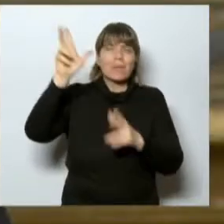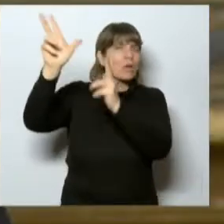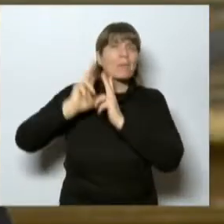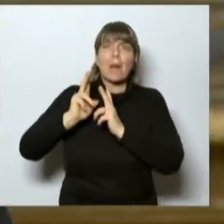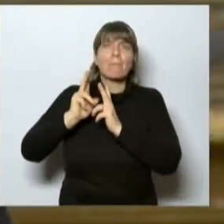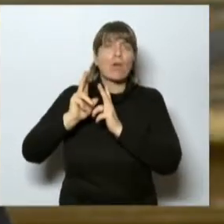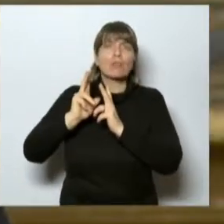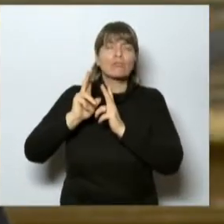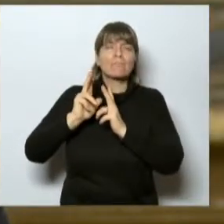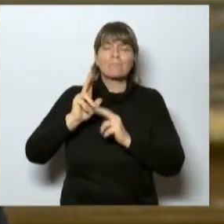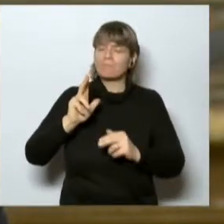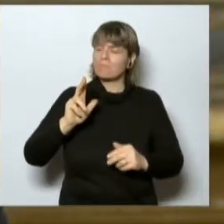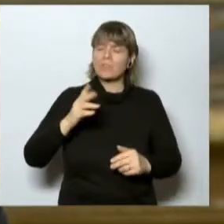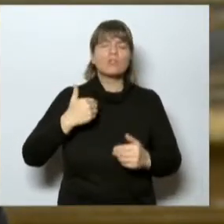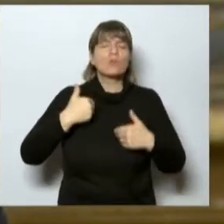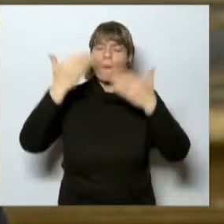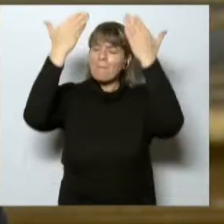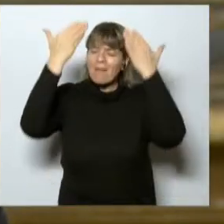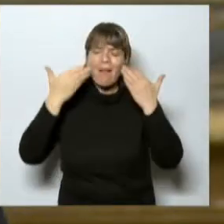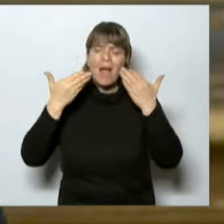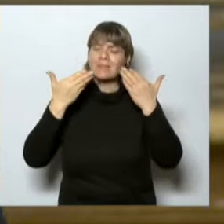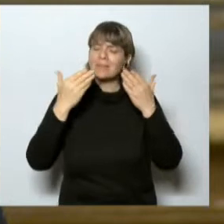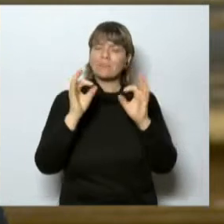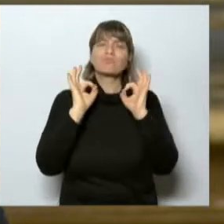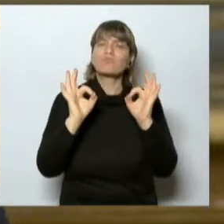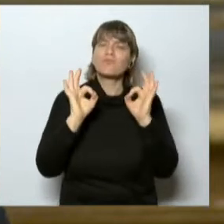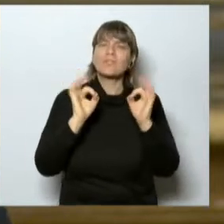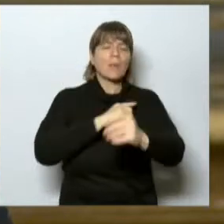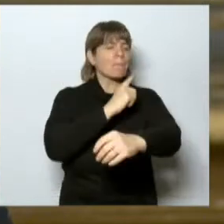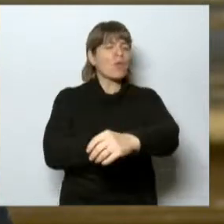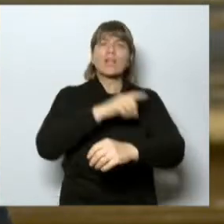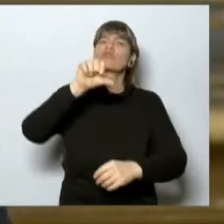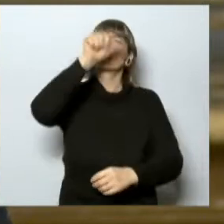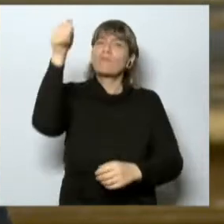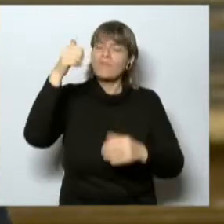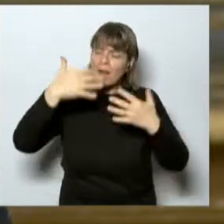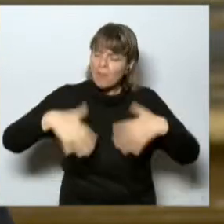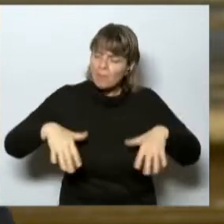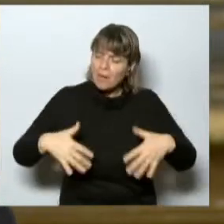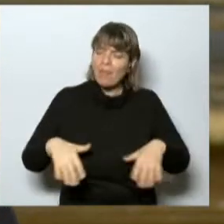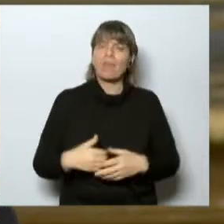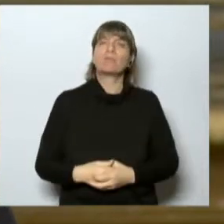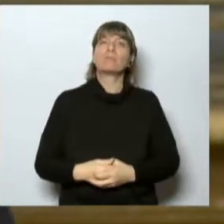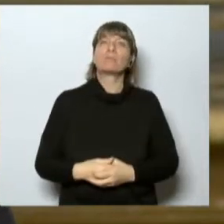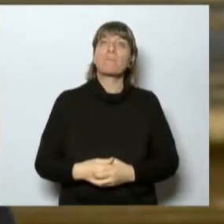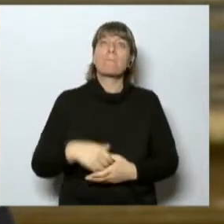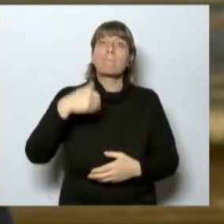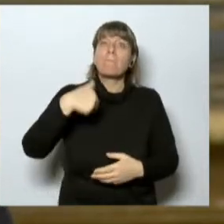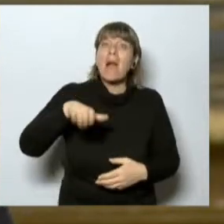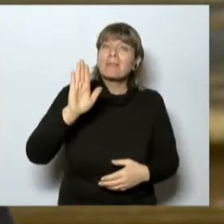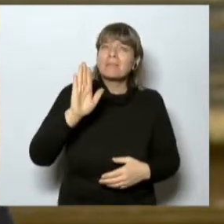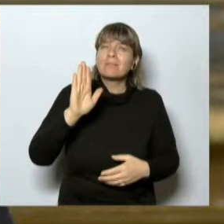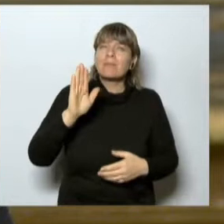respondió: te basta mi gracia, porque mi poder triunfa en la debilidad. Más bien,